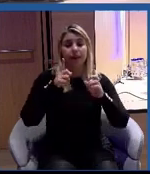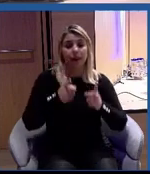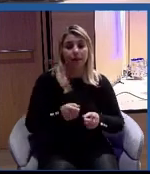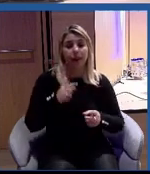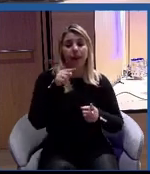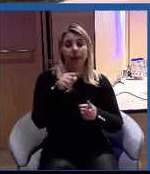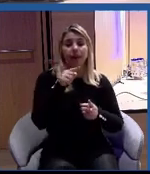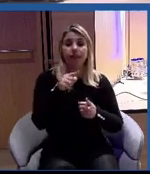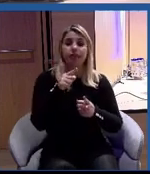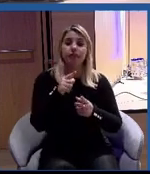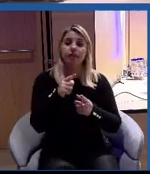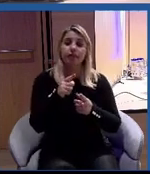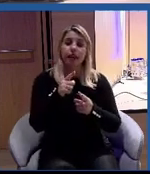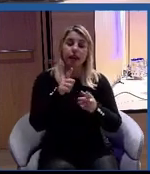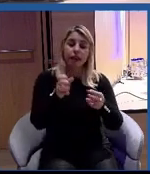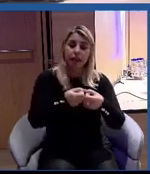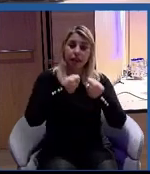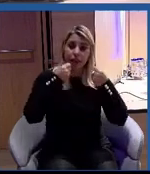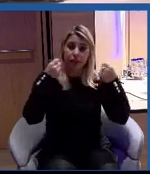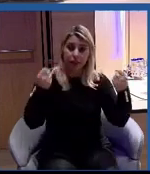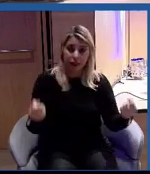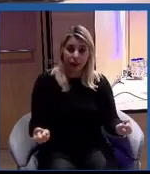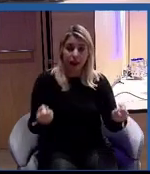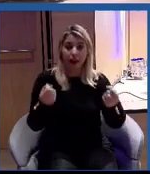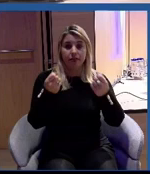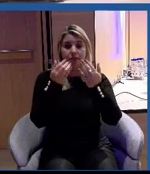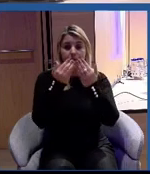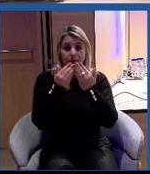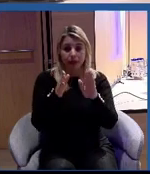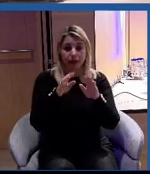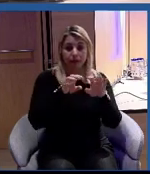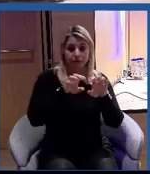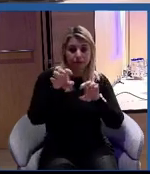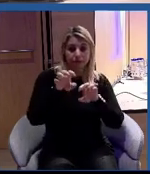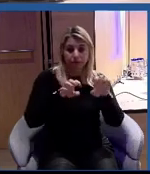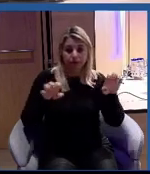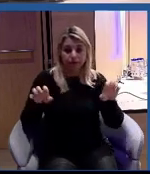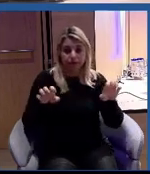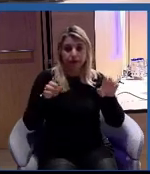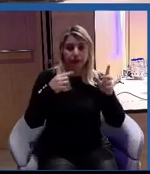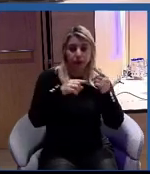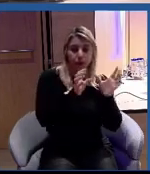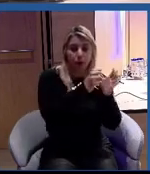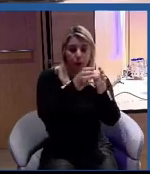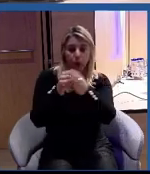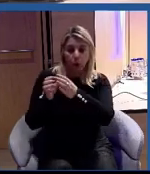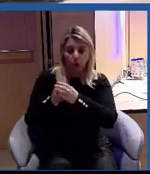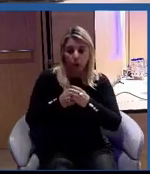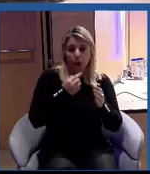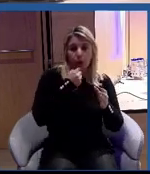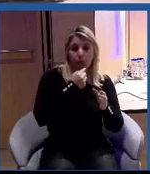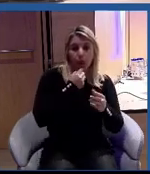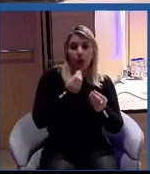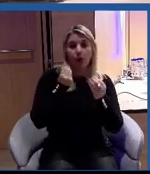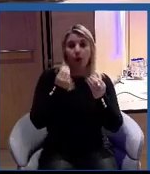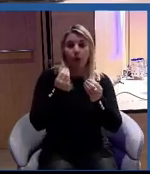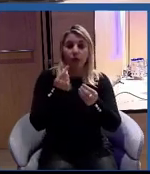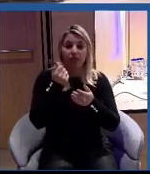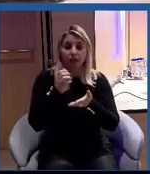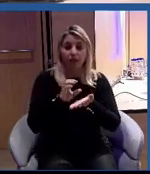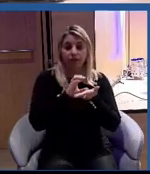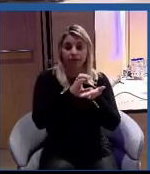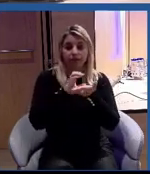diario última hora se se empieza a desglosar por sector político por partido Cómo fueron las rendiciones y